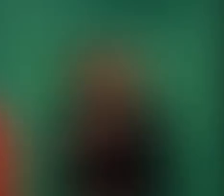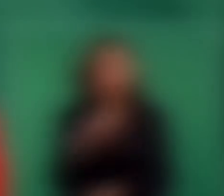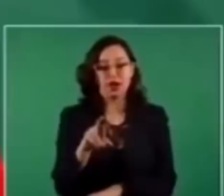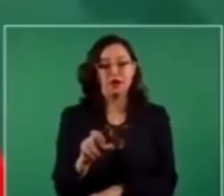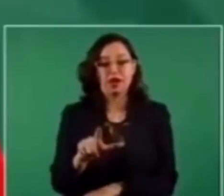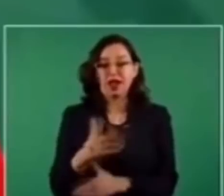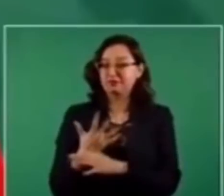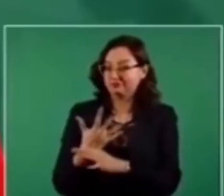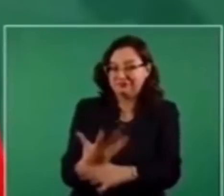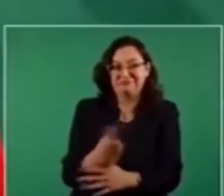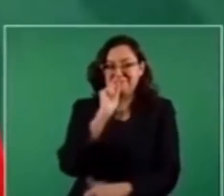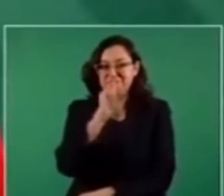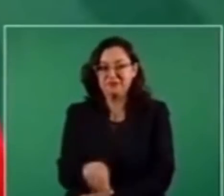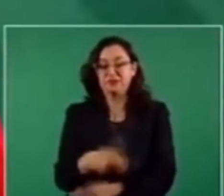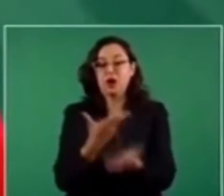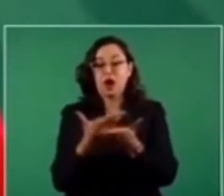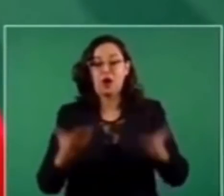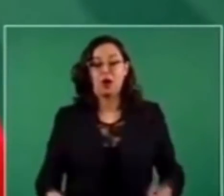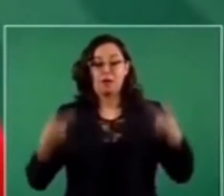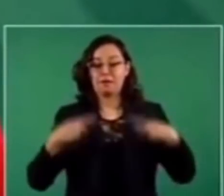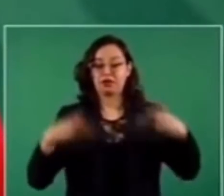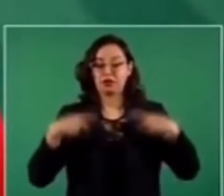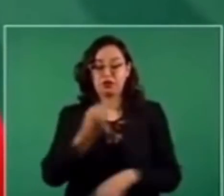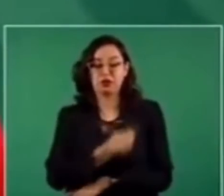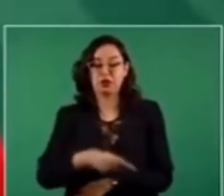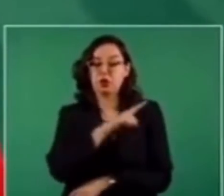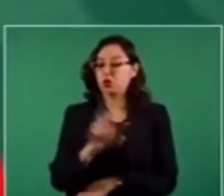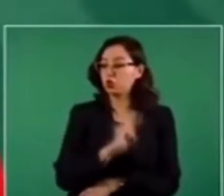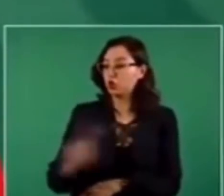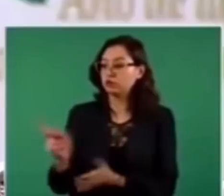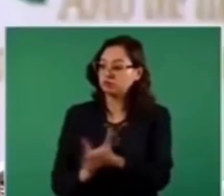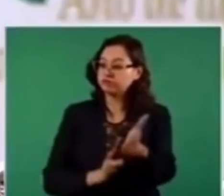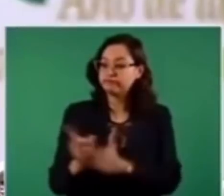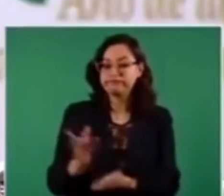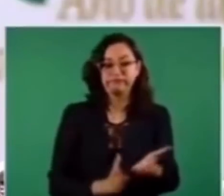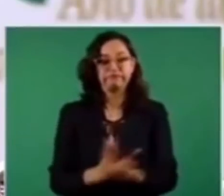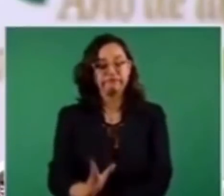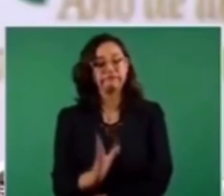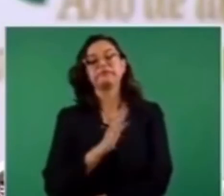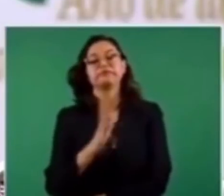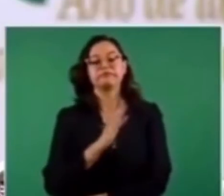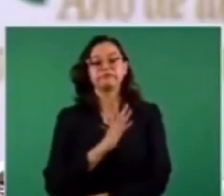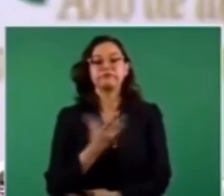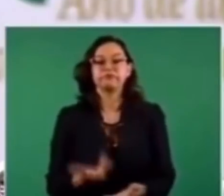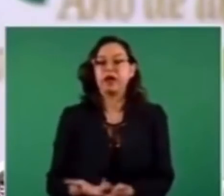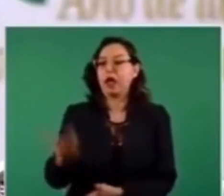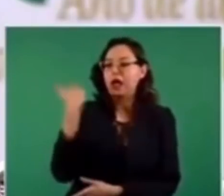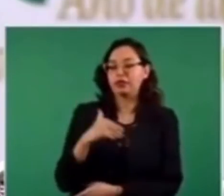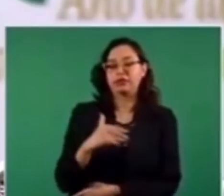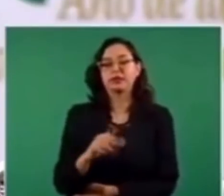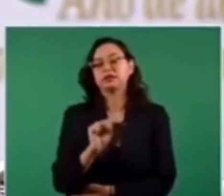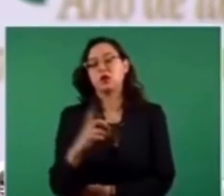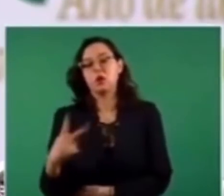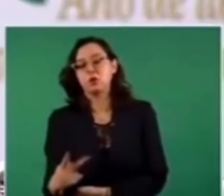hoy el derecho a la salud es universal y cualquier mexicano tiene derecho a ello antes existe el seguro popular